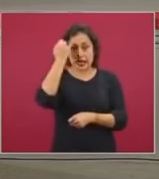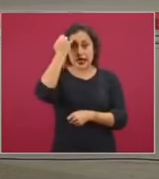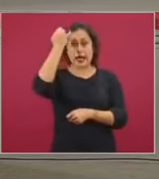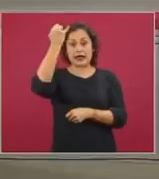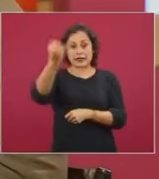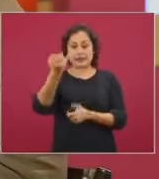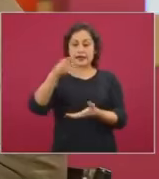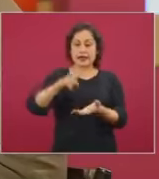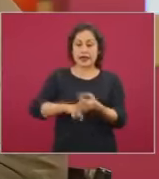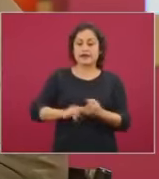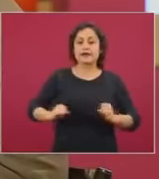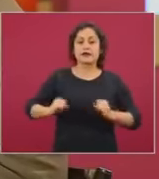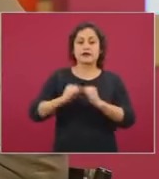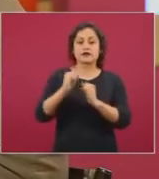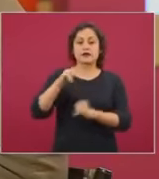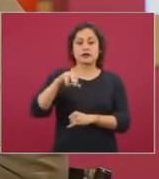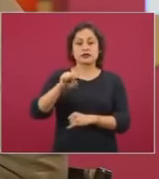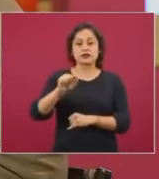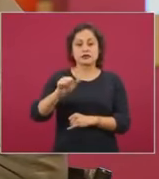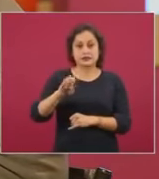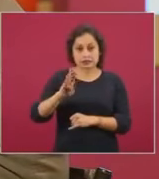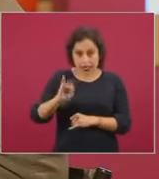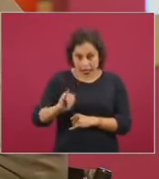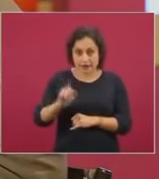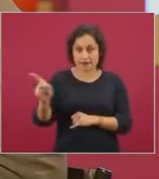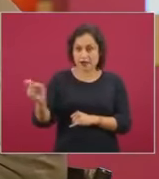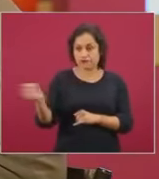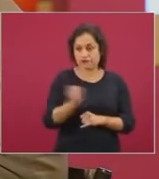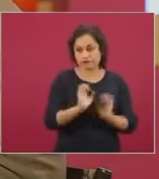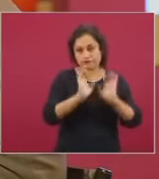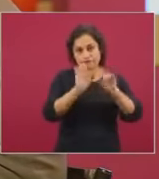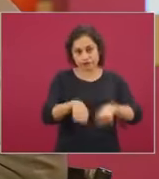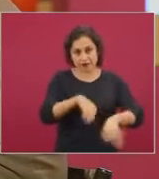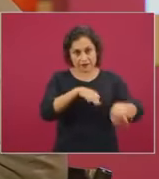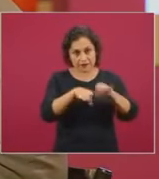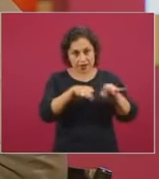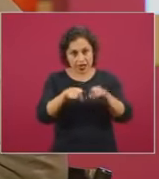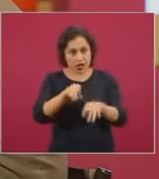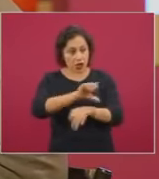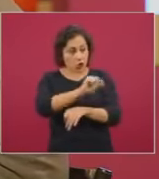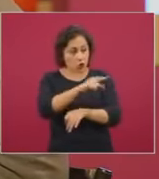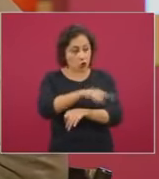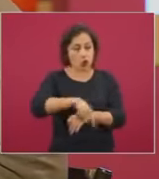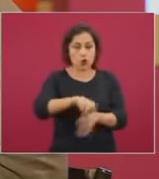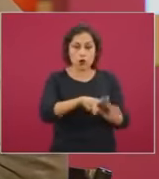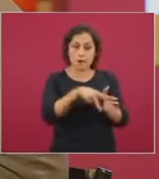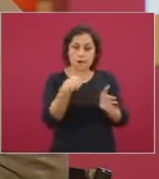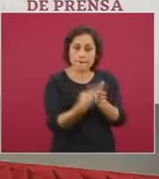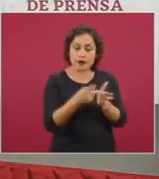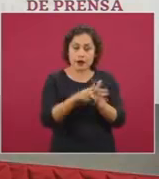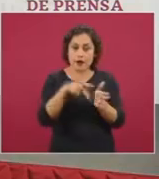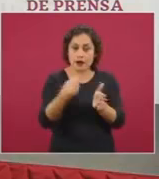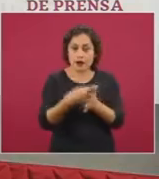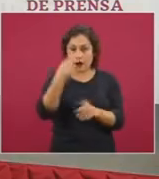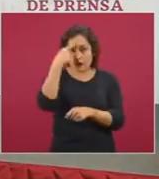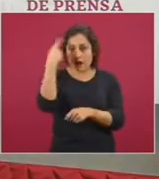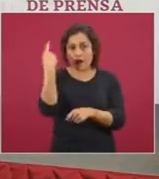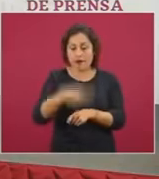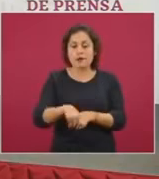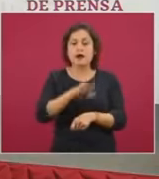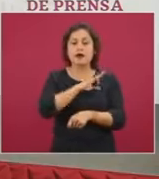el INSABI, es la basificación para ir incrementando el gran déficit que históricamente tenemos de personal para la salud.